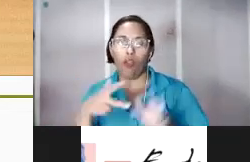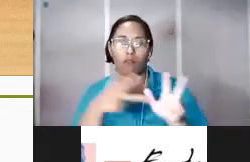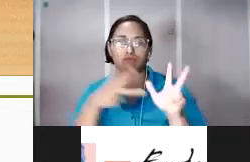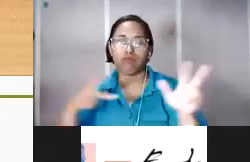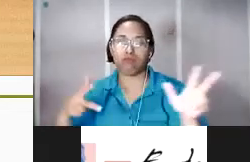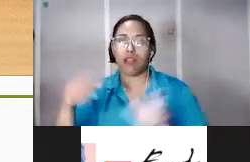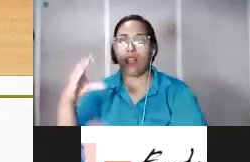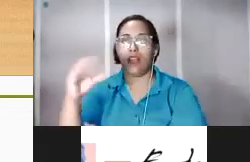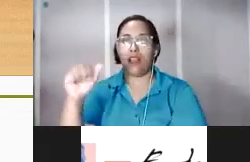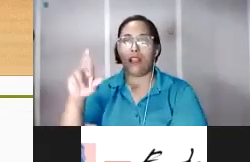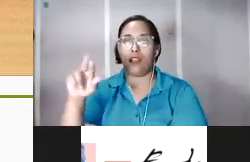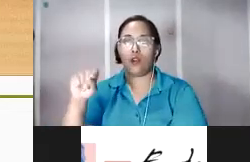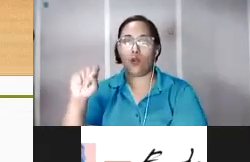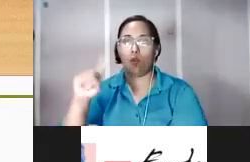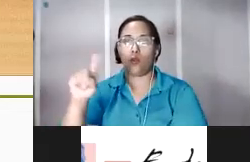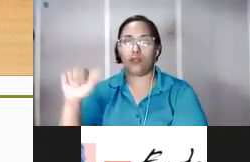la Victoria.